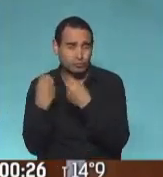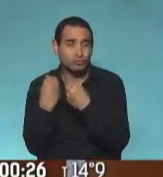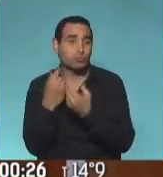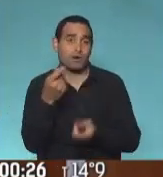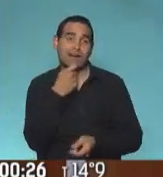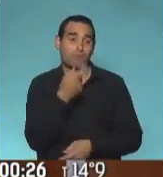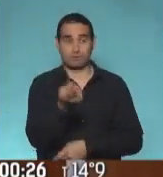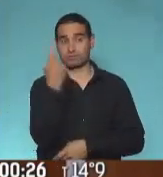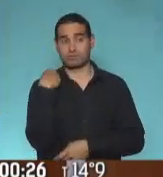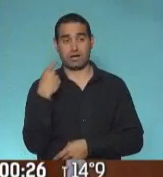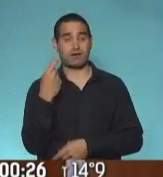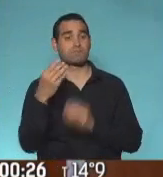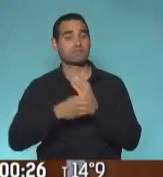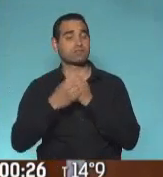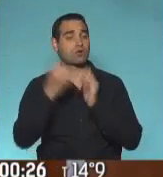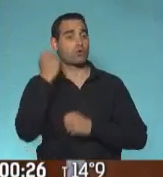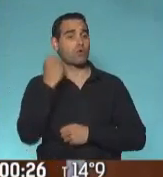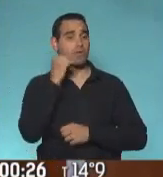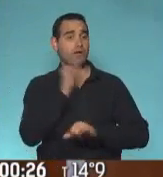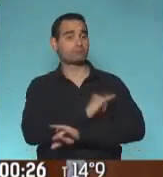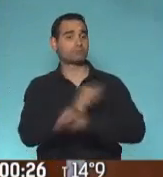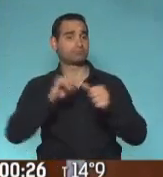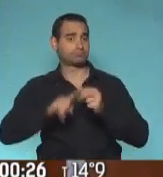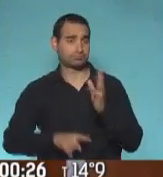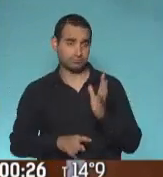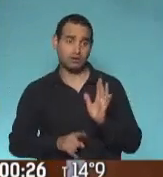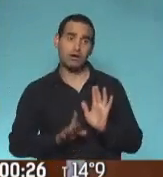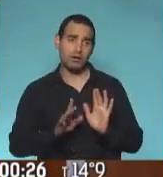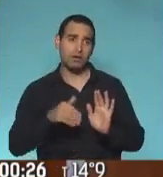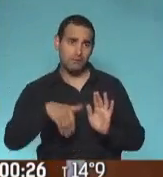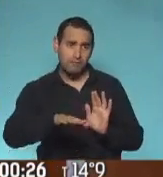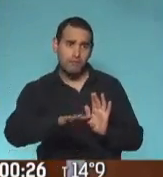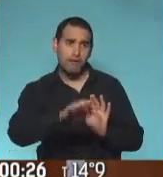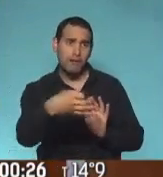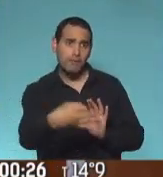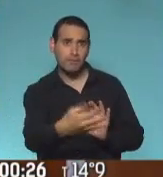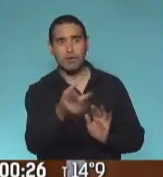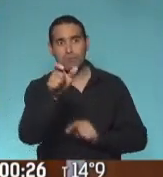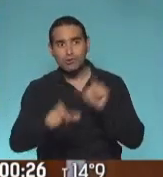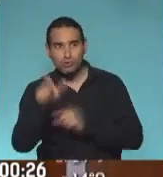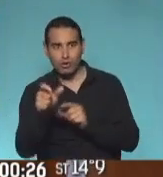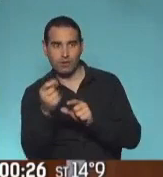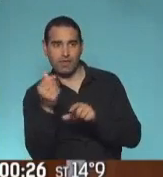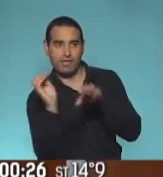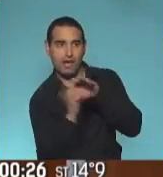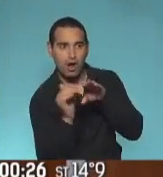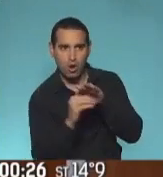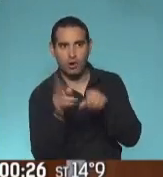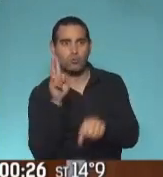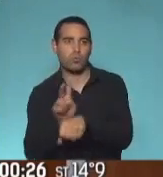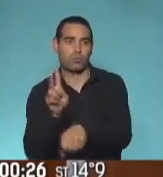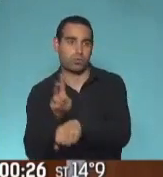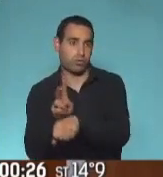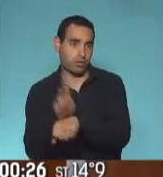ayer del Ministerio de Hacienda creo que van en un sentido adecuado porque protegen al ahorrista, protegen al depositante de plazos